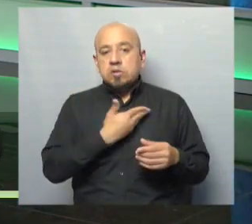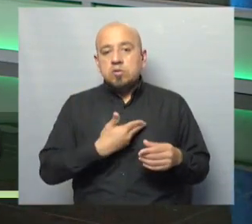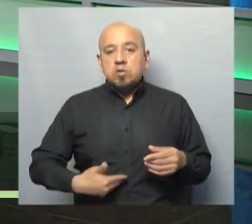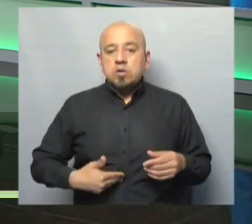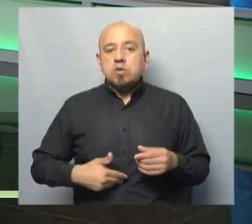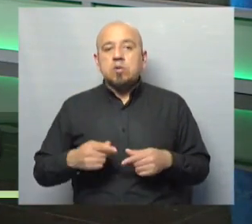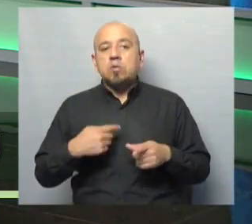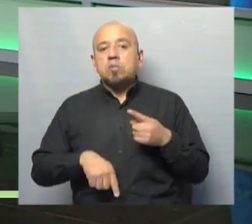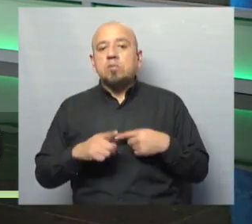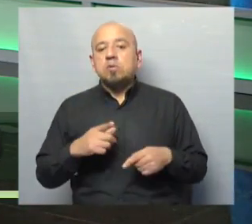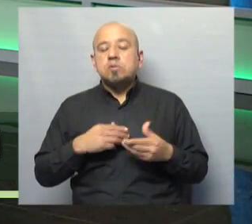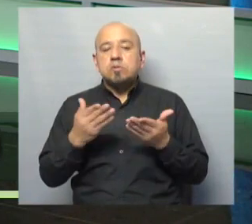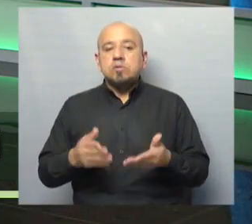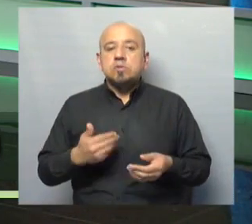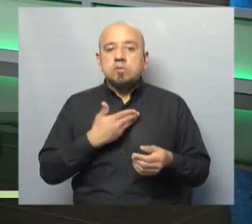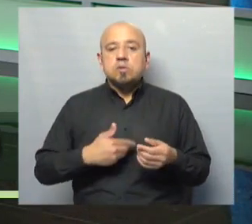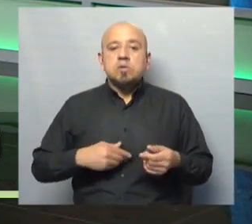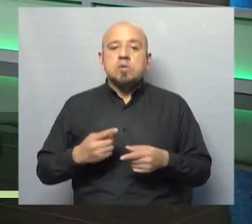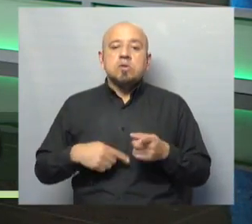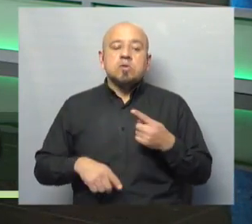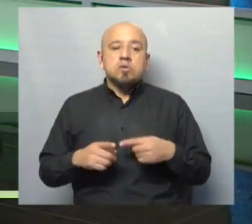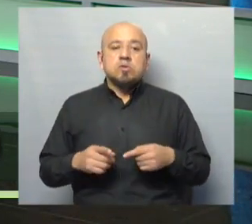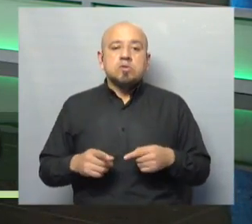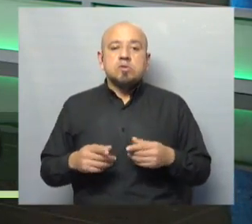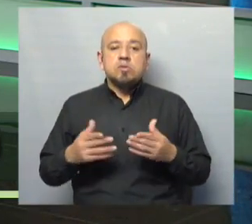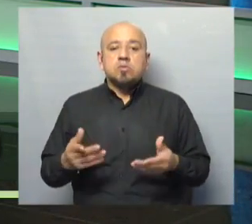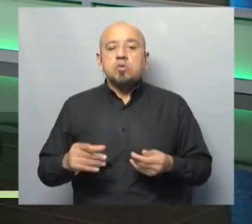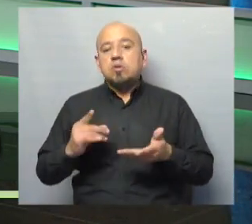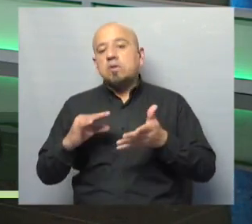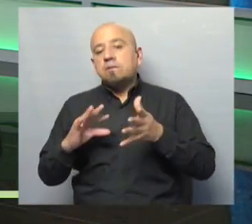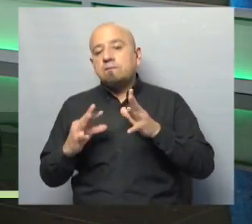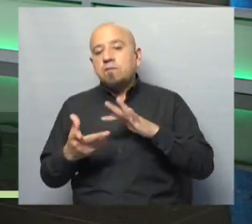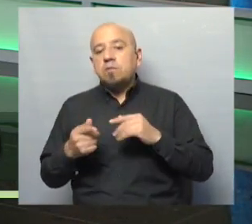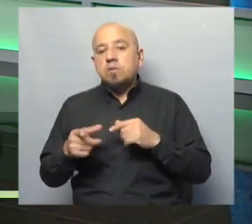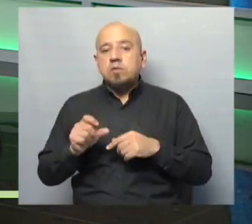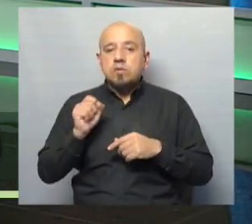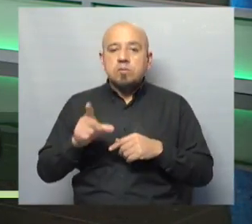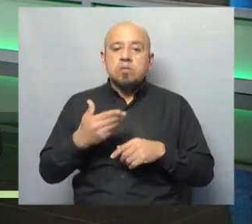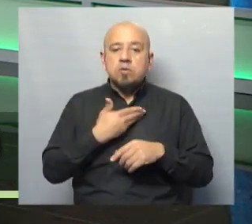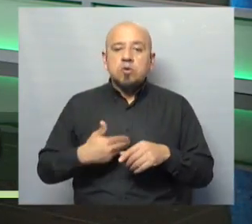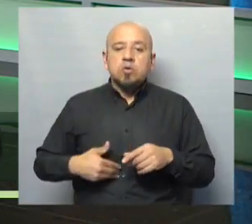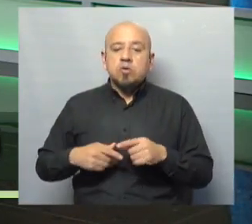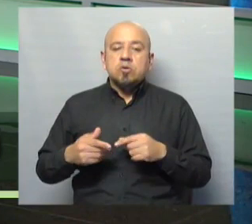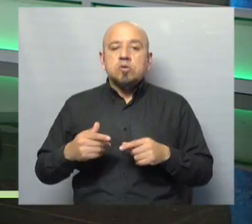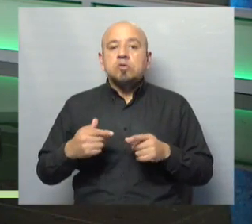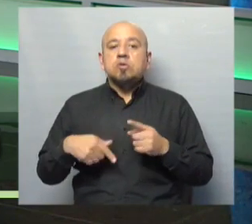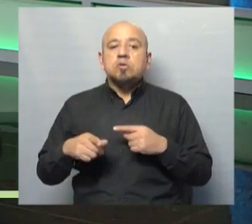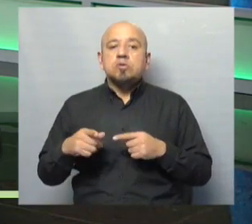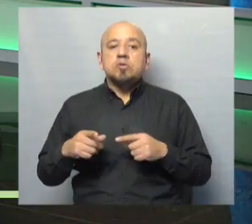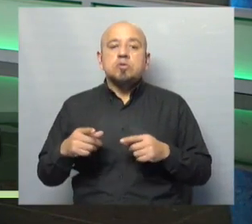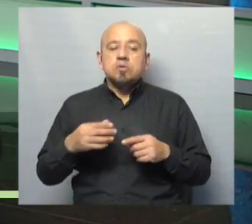sobre todo a la figura presidencial entre otras cosas por la forma en que el propio gobierno en la propia presidencia